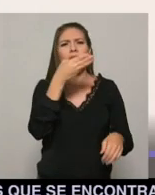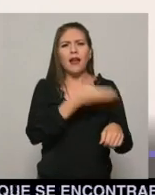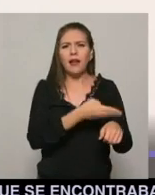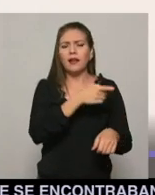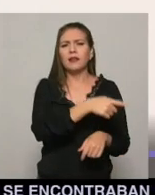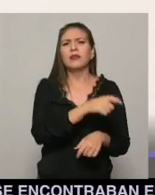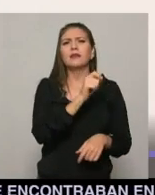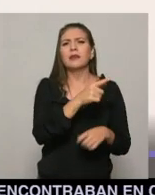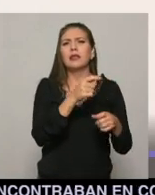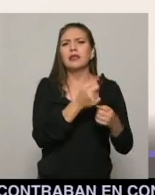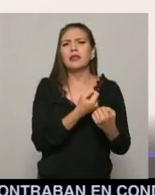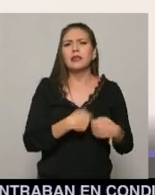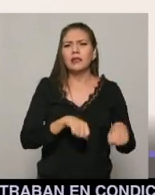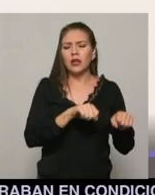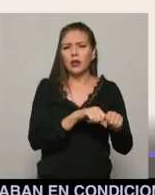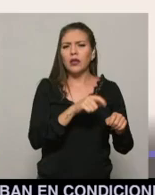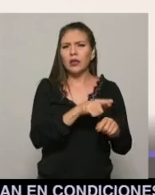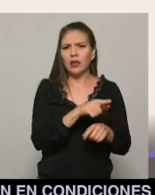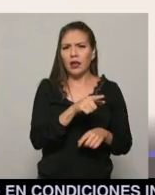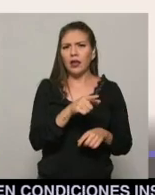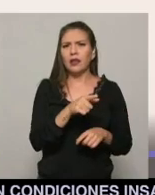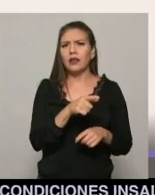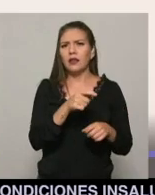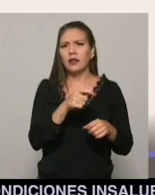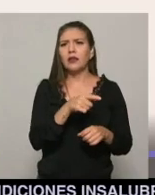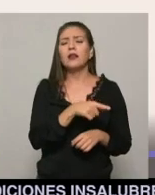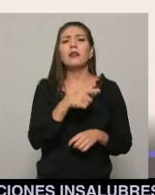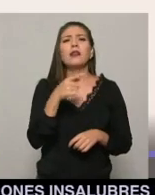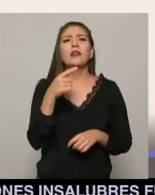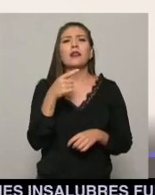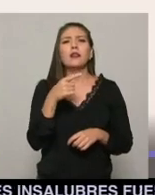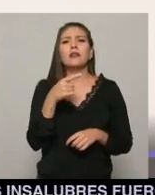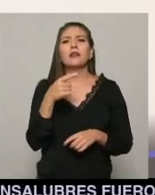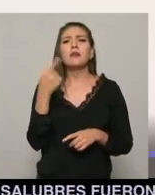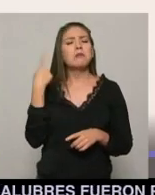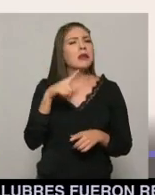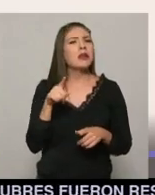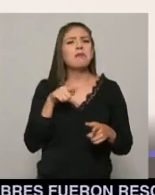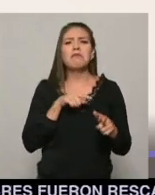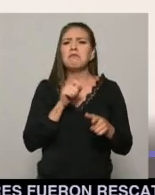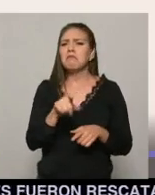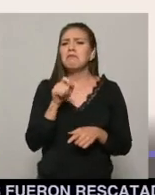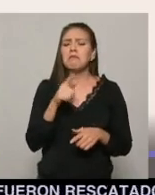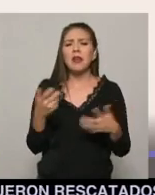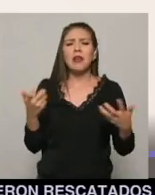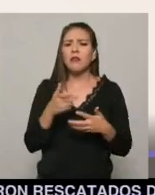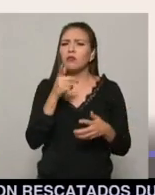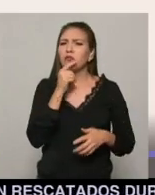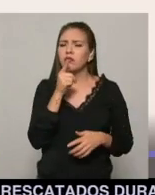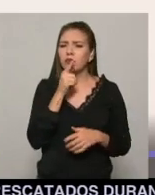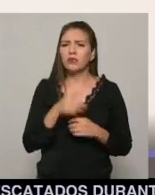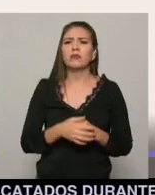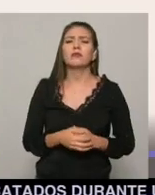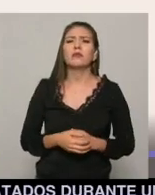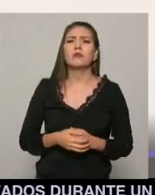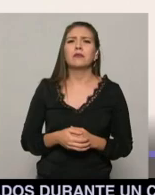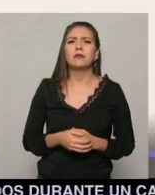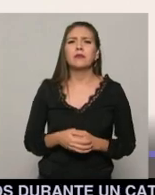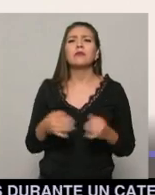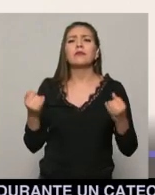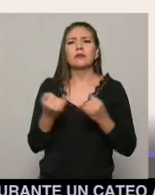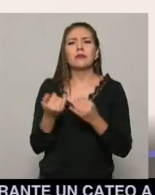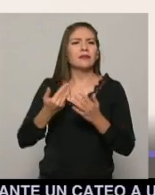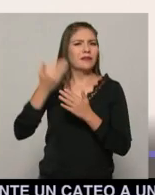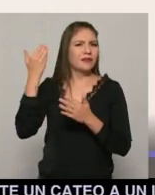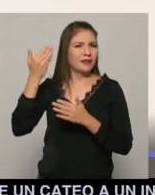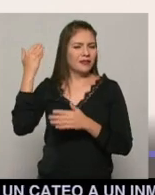Pública en ese momento, ahora Secretaría de Seguridad Ciudadana. Sin embargo, las prácticas siguen siendo las mismas. Y si nos vamos más hacia atrás, recordemos la actuación que tuvieron